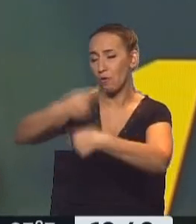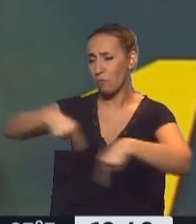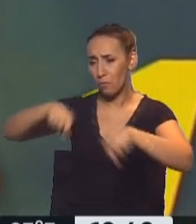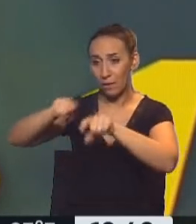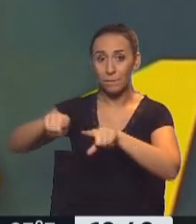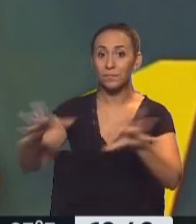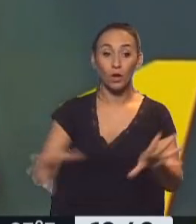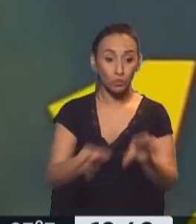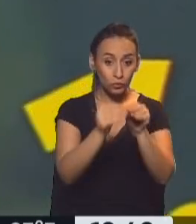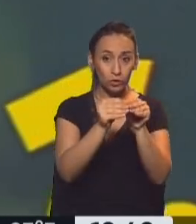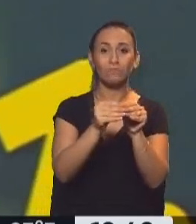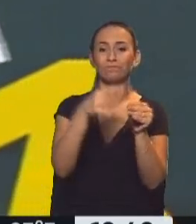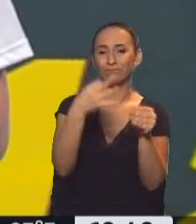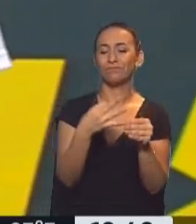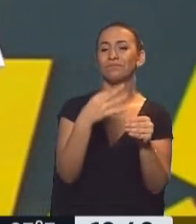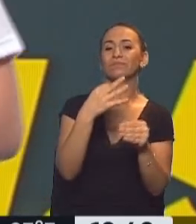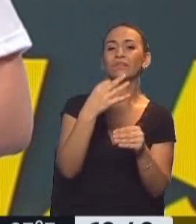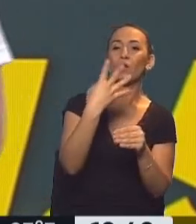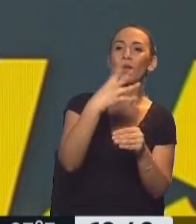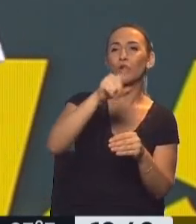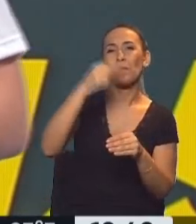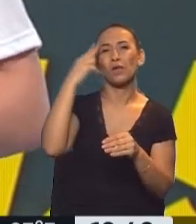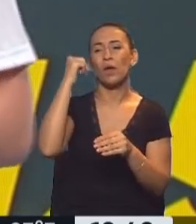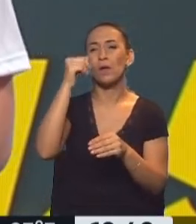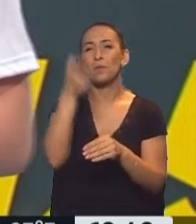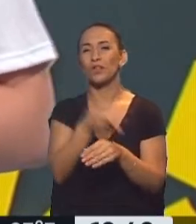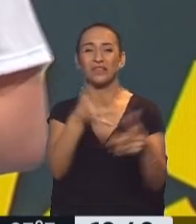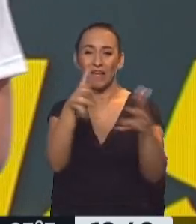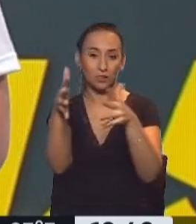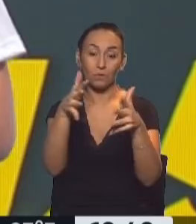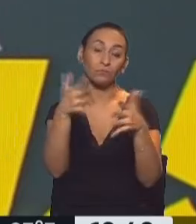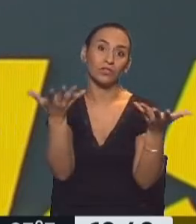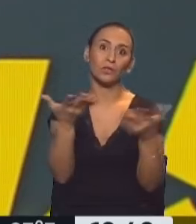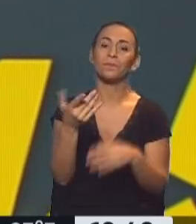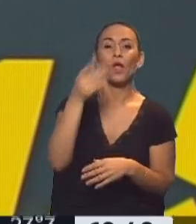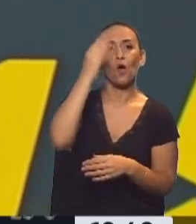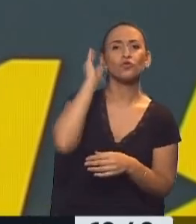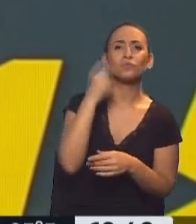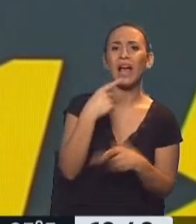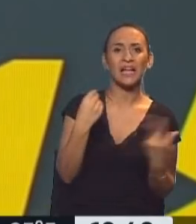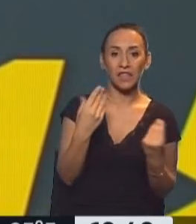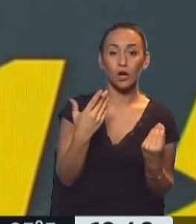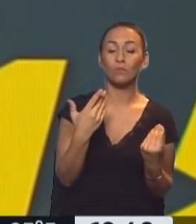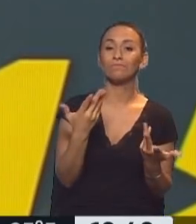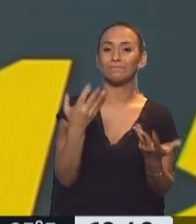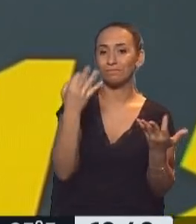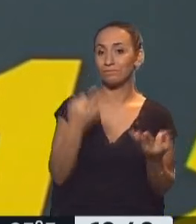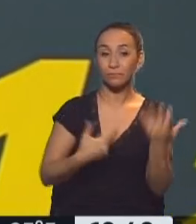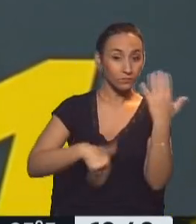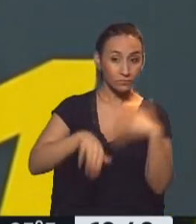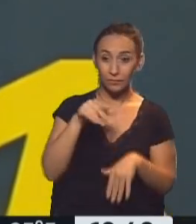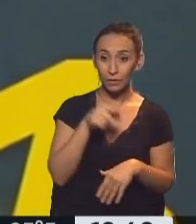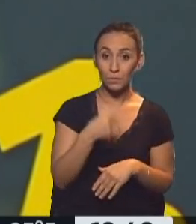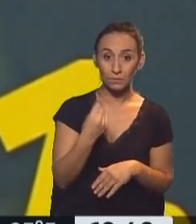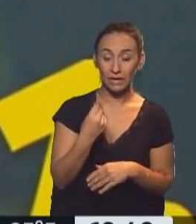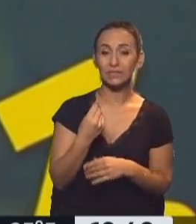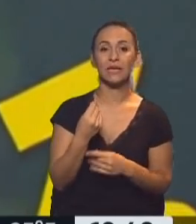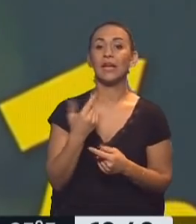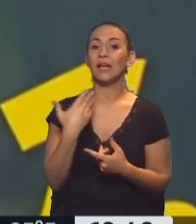pasa. Uno de los puntos también de mayor rispideces, de mayor debate entre el oficialismo y la oposición tiene que ver con el de la inflación, ¿no?